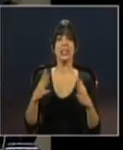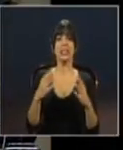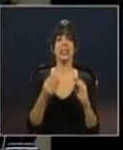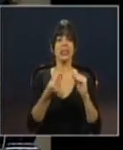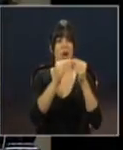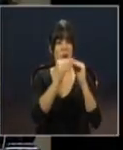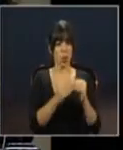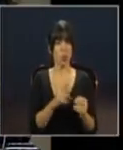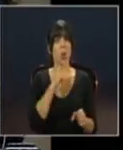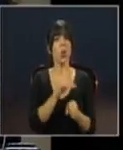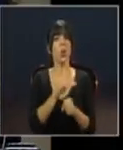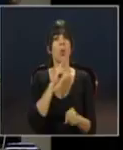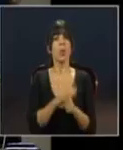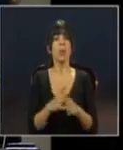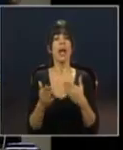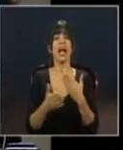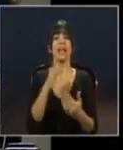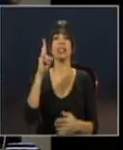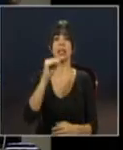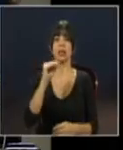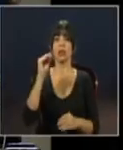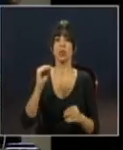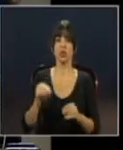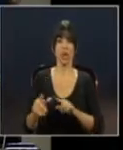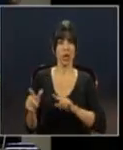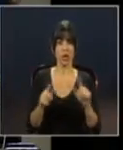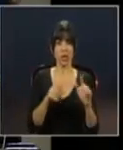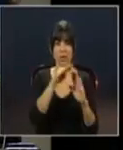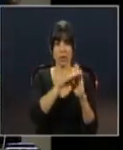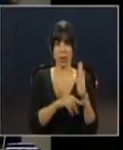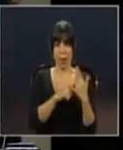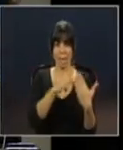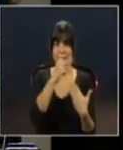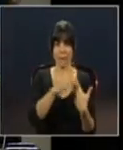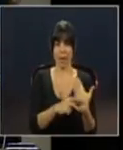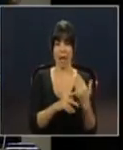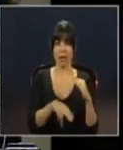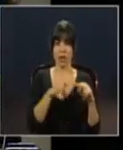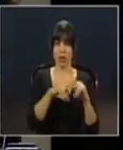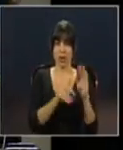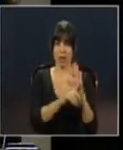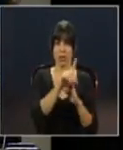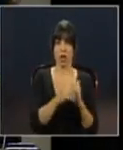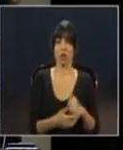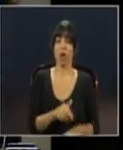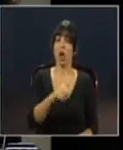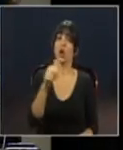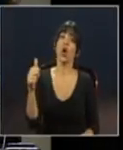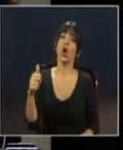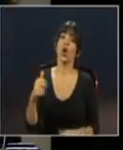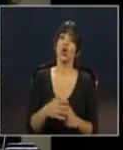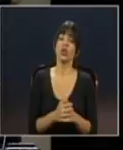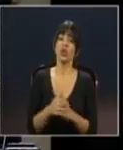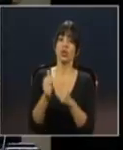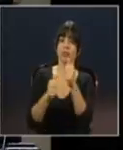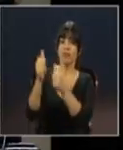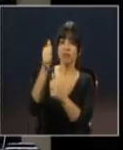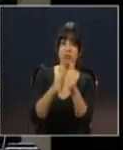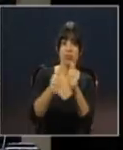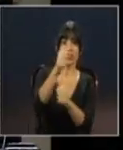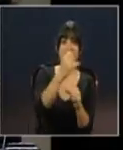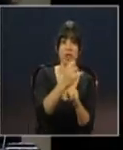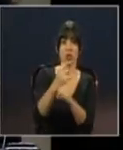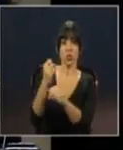de cumplimiento de alrededor del 70%. Al resto de los jerarcas y de las jerarcas de las